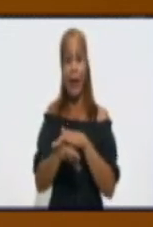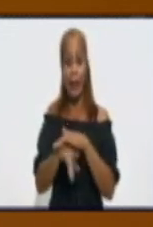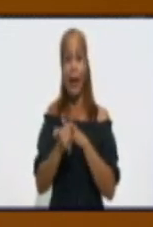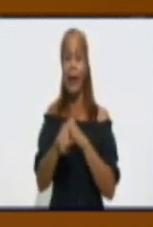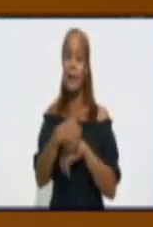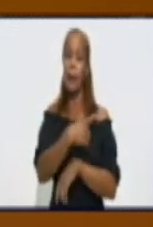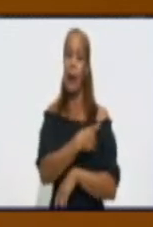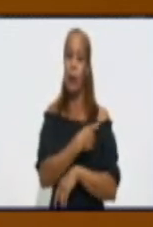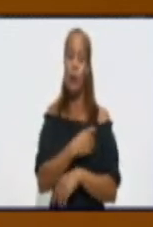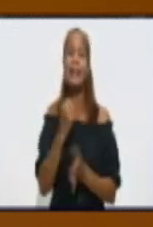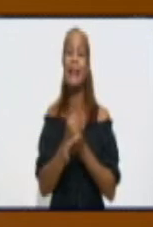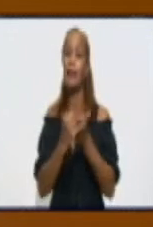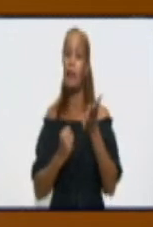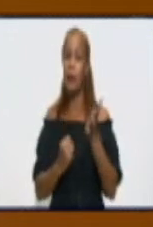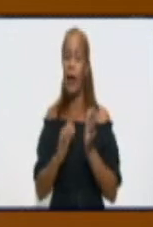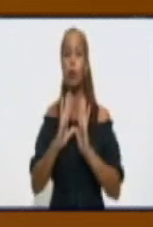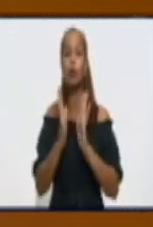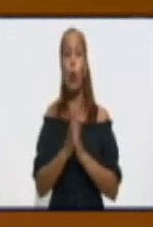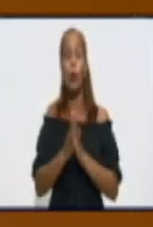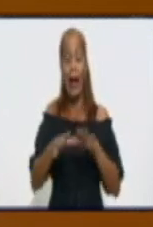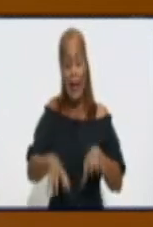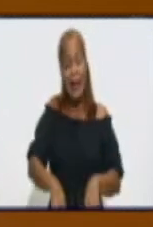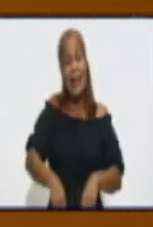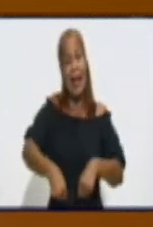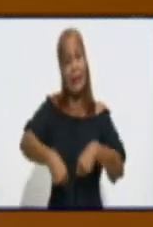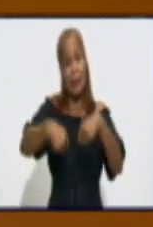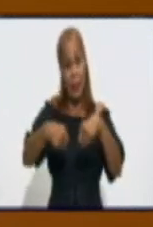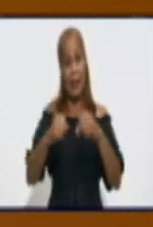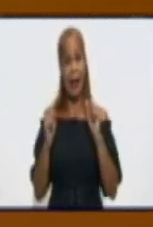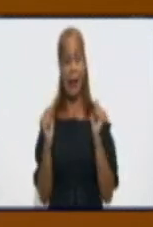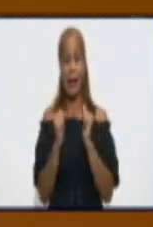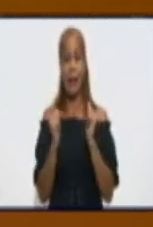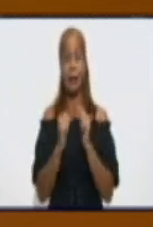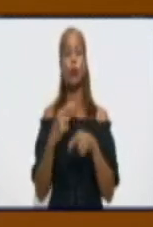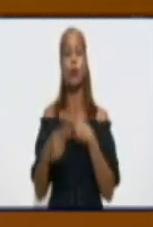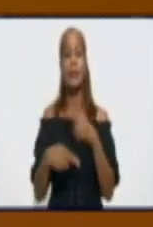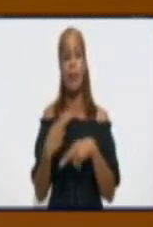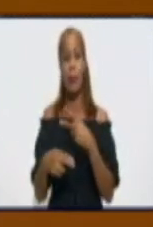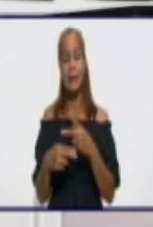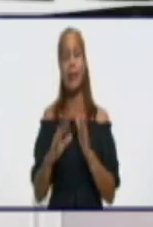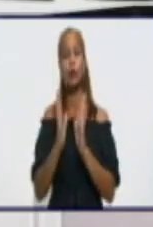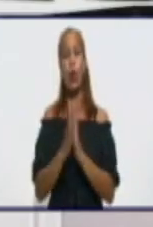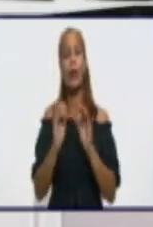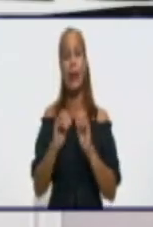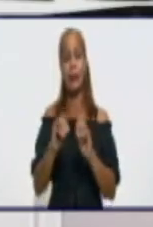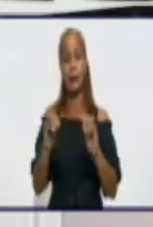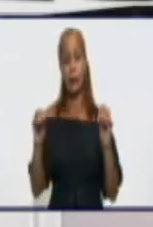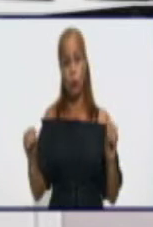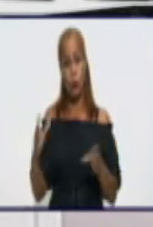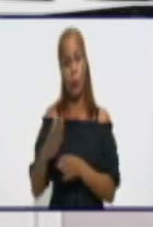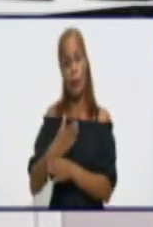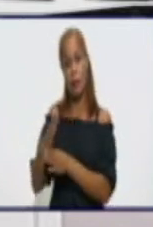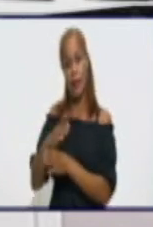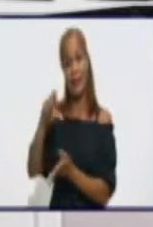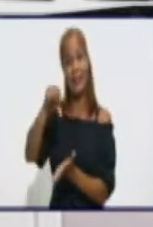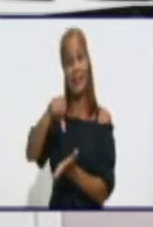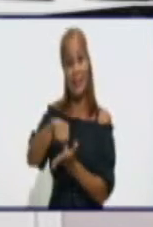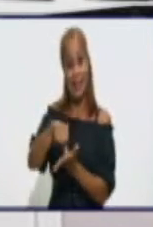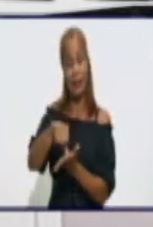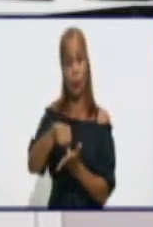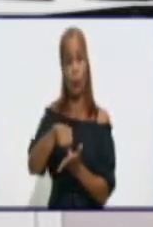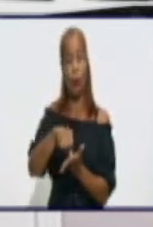se certificaron todas las neveras en las cuales iba a ser la transportación hacia los diferentes sitios vacunales que se establecieran, y la